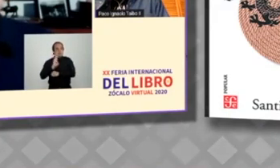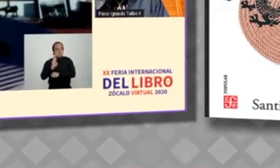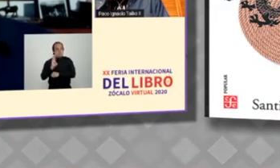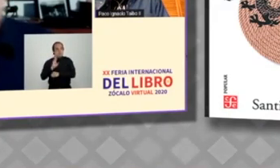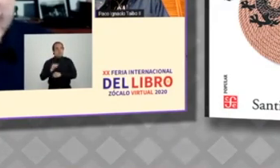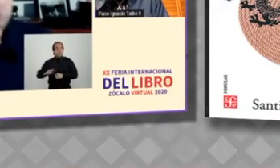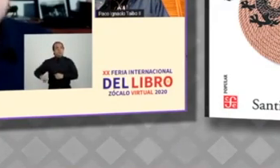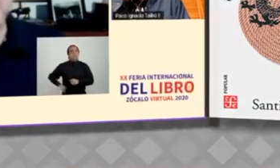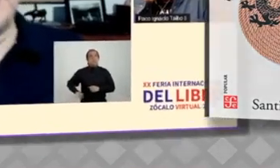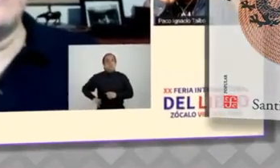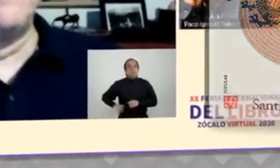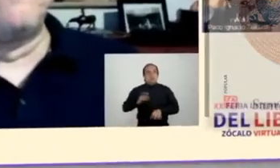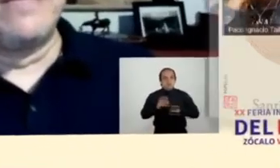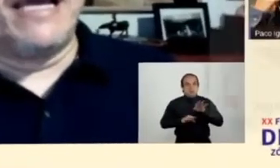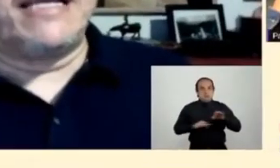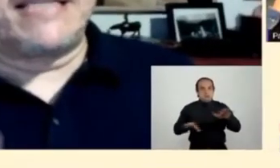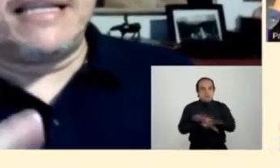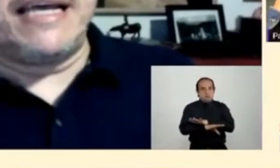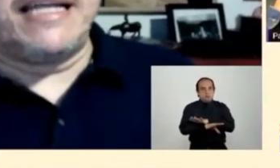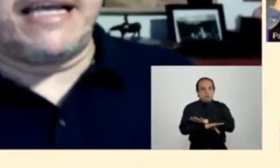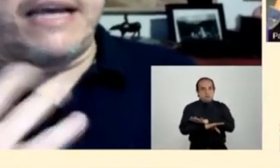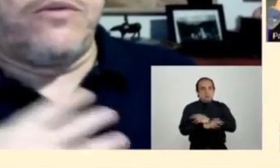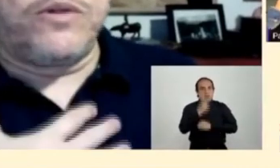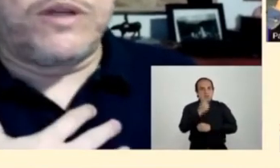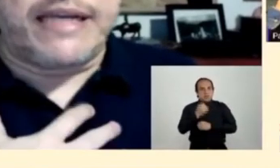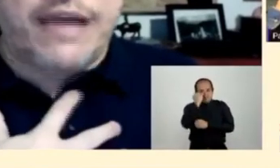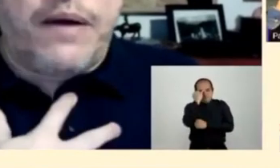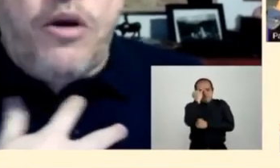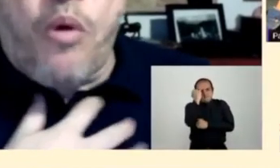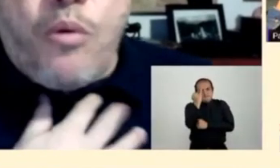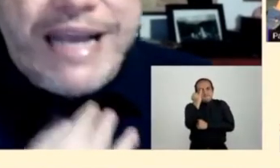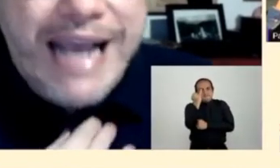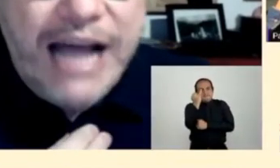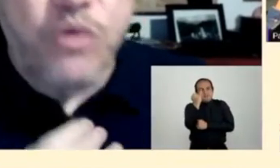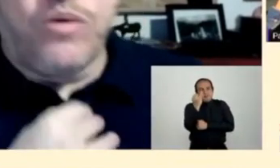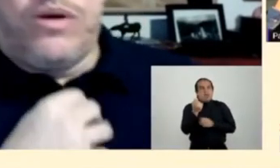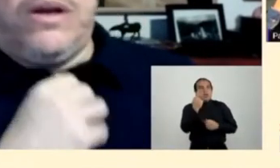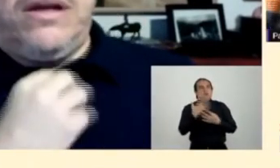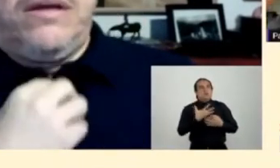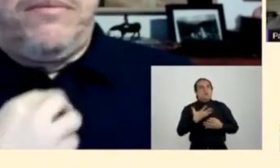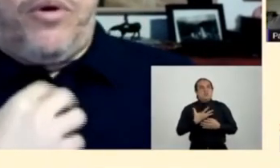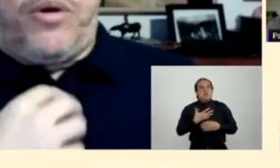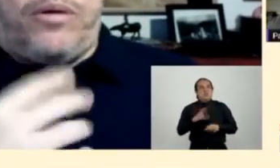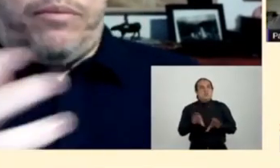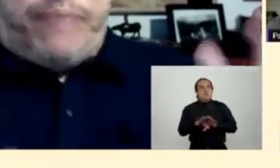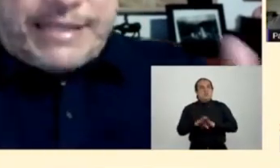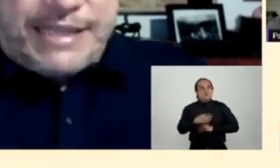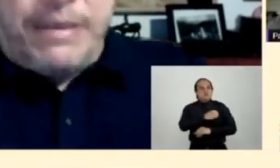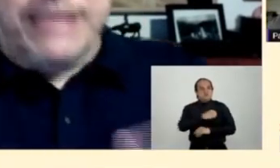era interesante tratar de cambiar era esta idea de que uno estaba como obligado